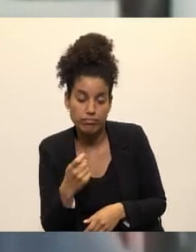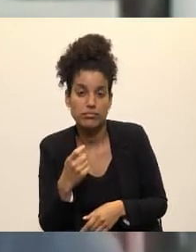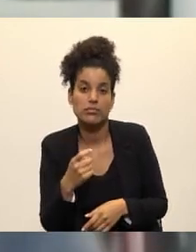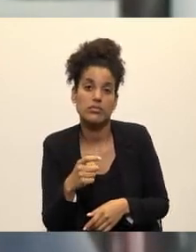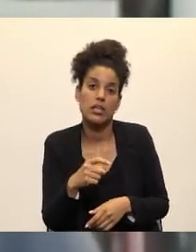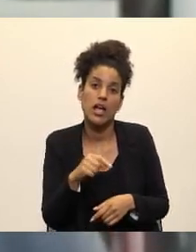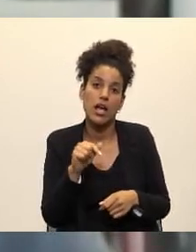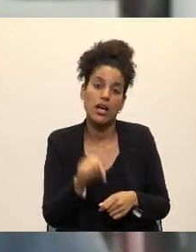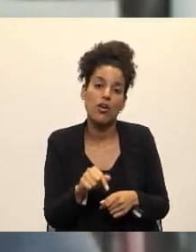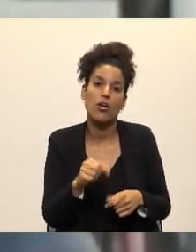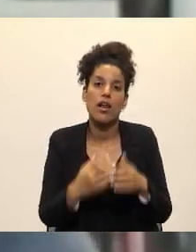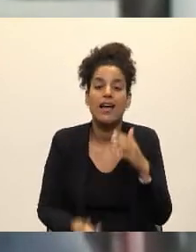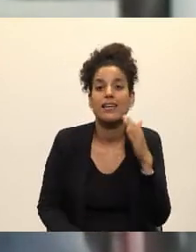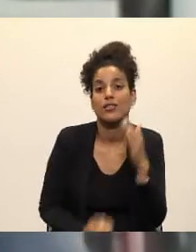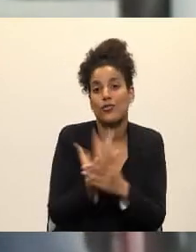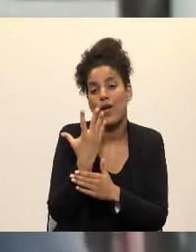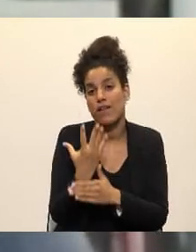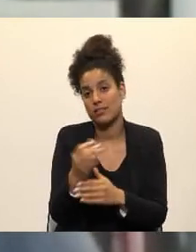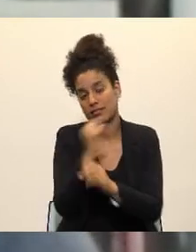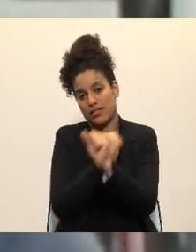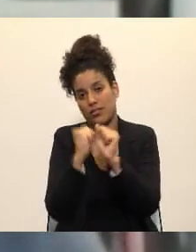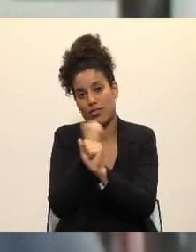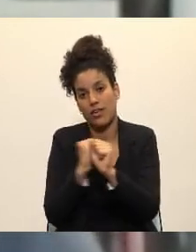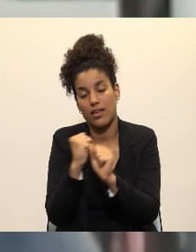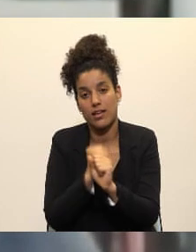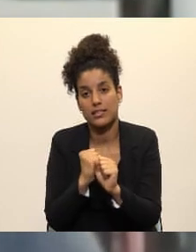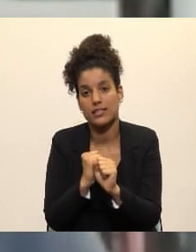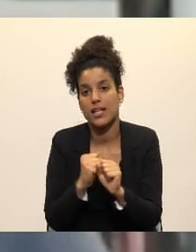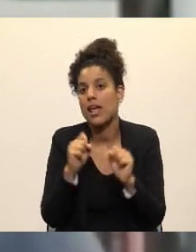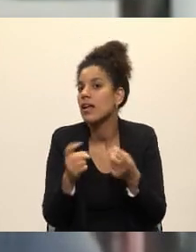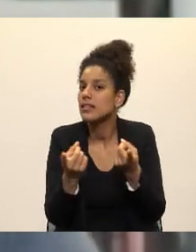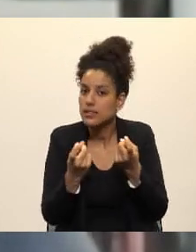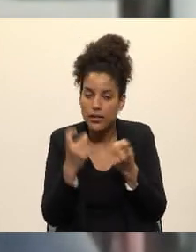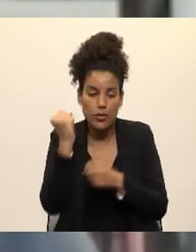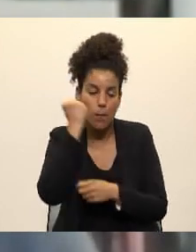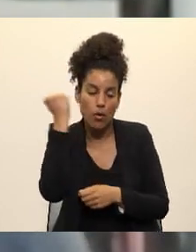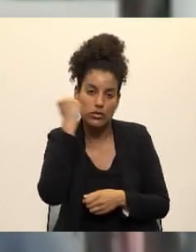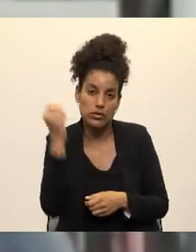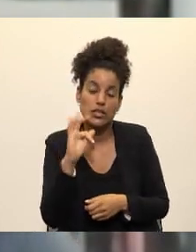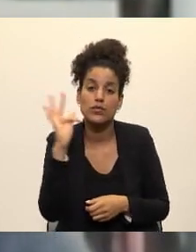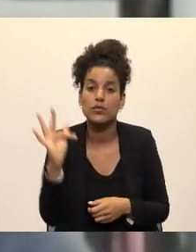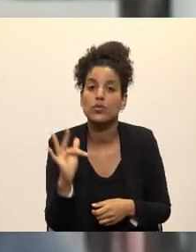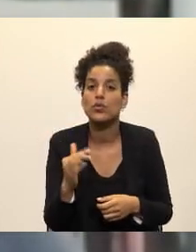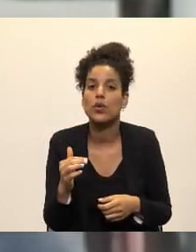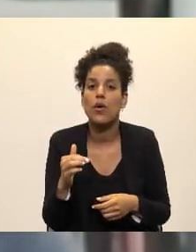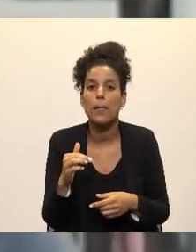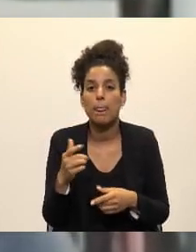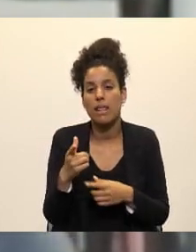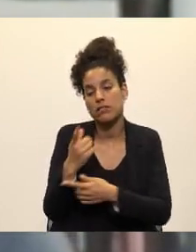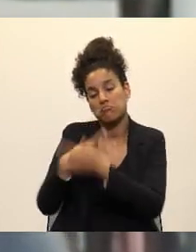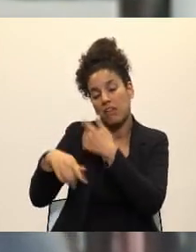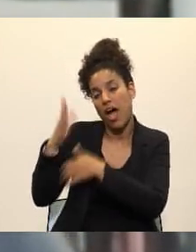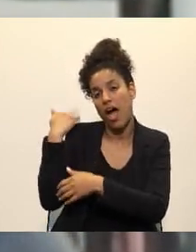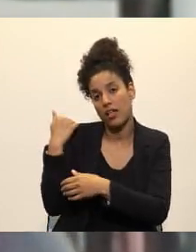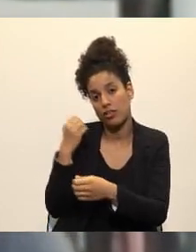la apropiación y la creación de tecnología, que va a ser muy necesario y muy importante. Hace unos años hablábamos en